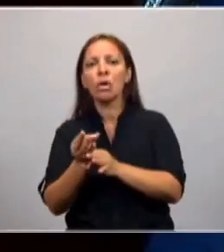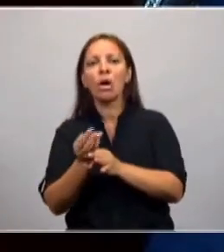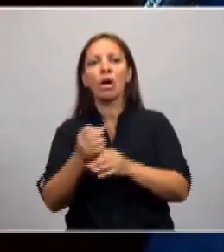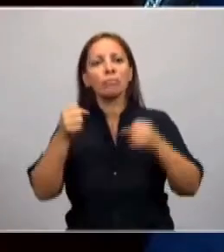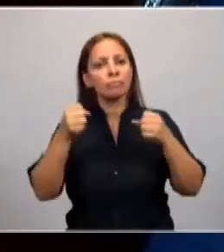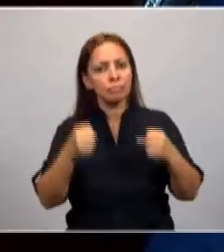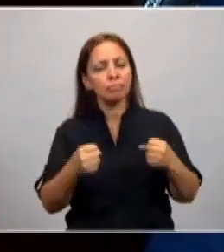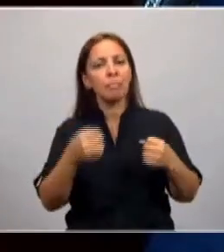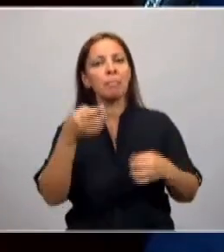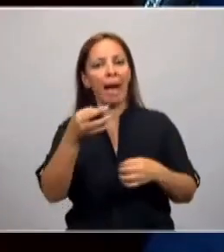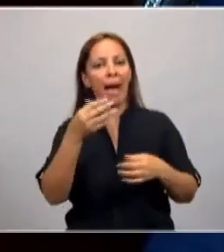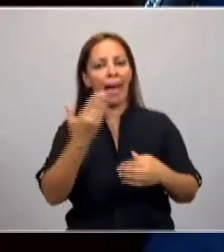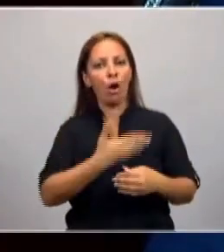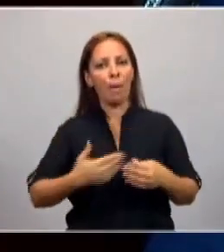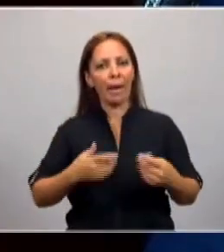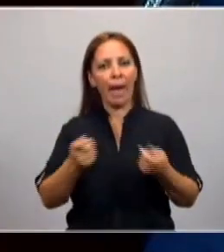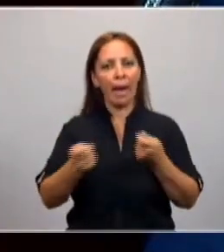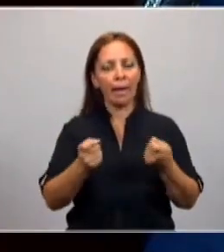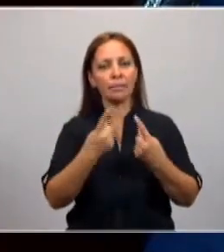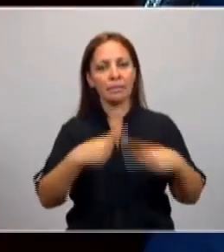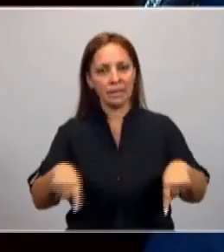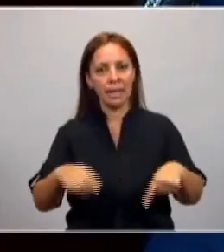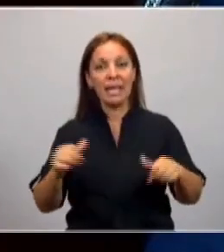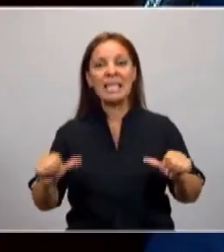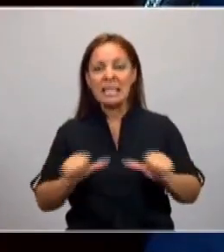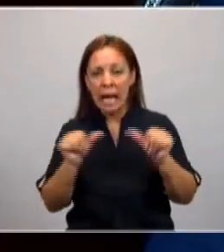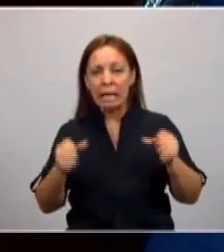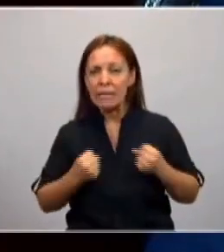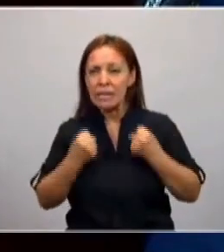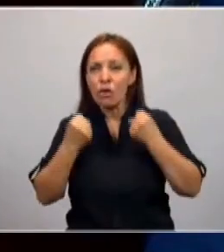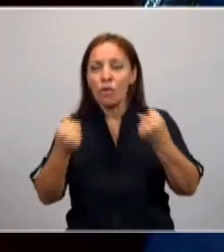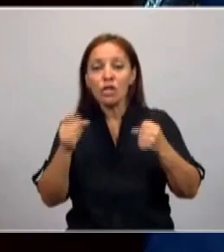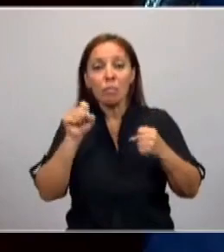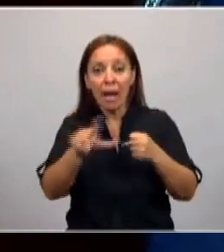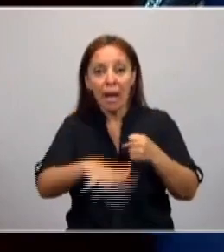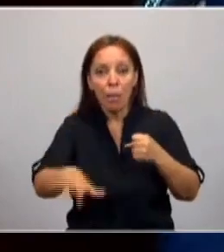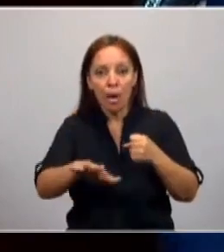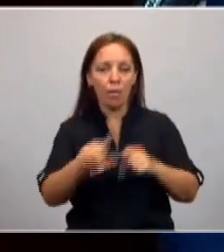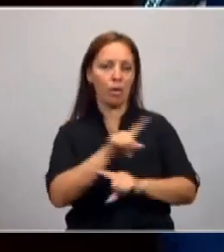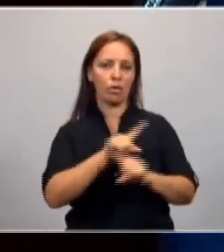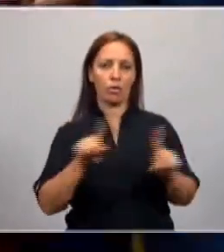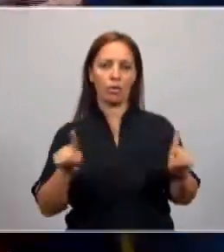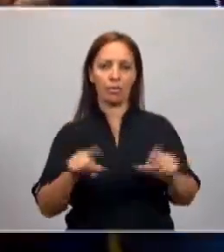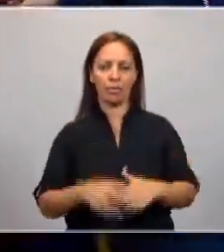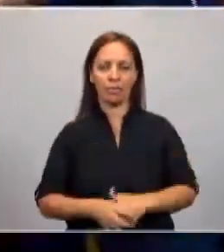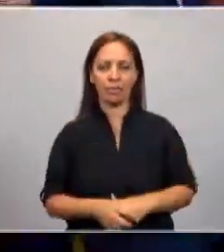gobernar, sí. Sacrificios inconducentes para el pueblo, no.